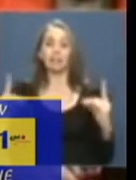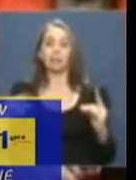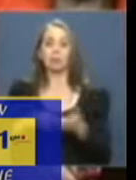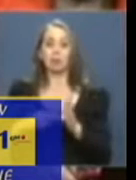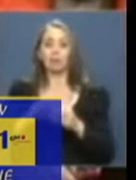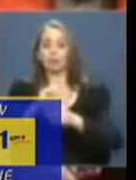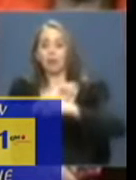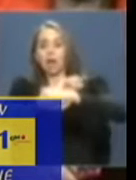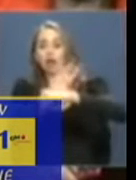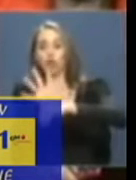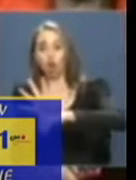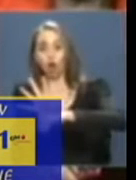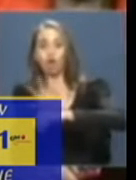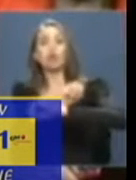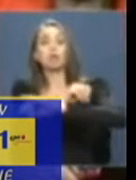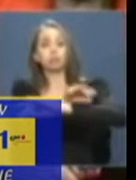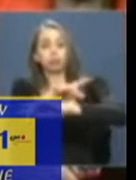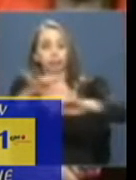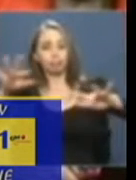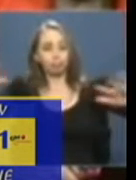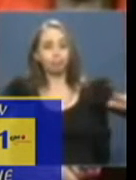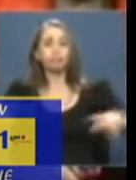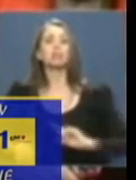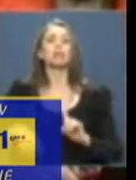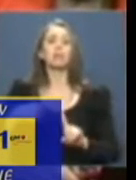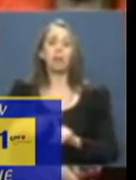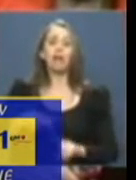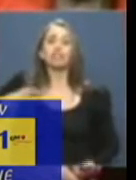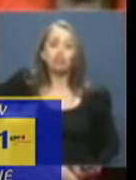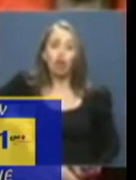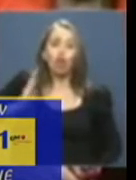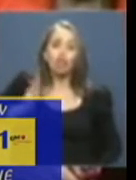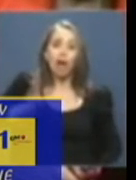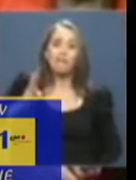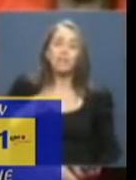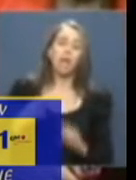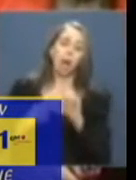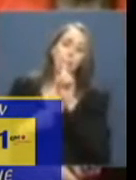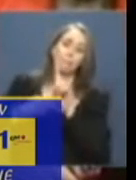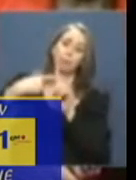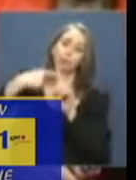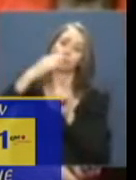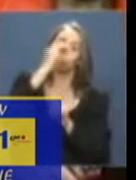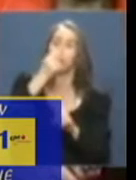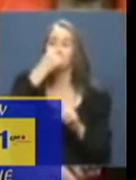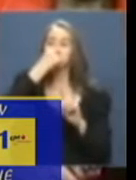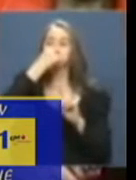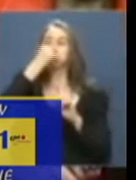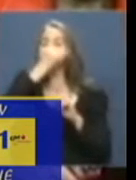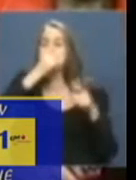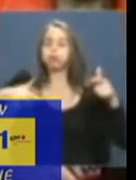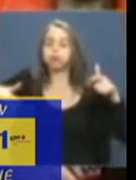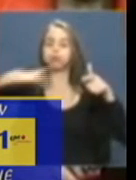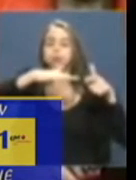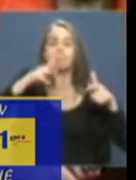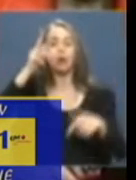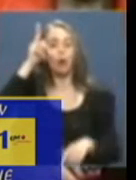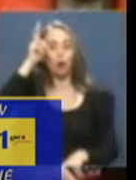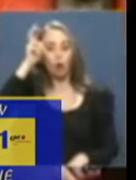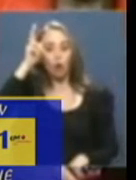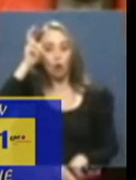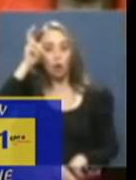coronavirus sino que nos sigue perjudicando y atentando los altos índices de contaminación en coyhaique